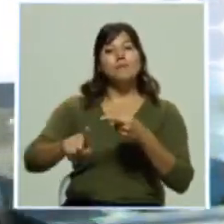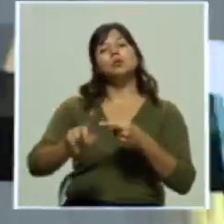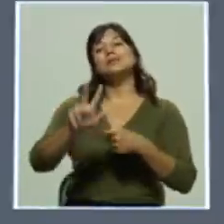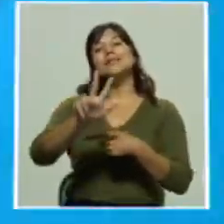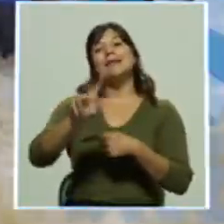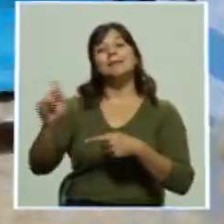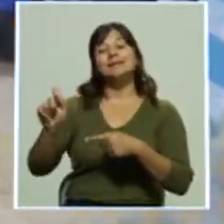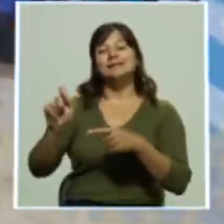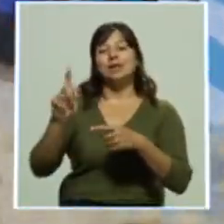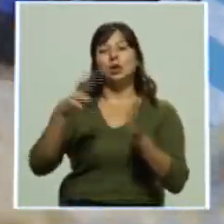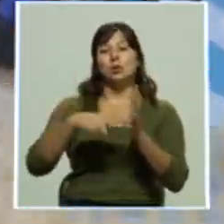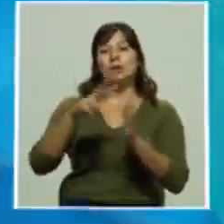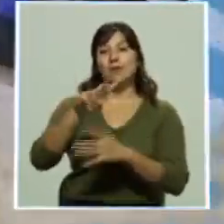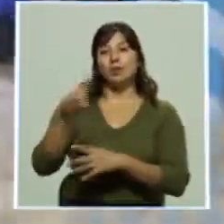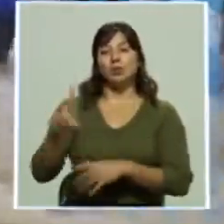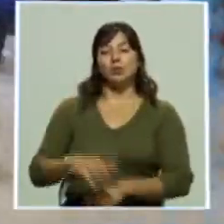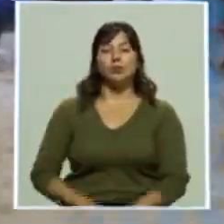2021.